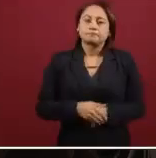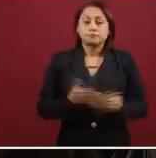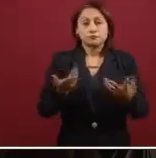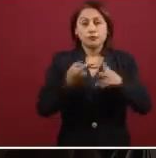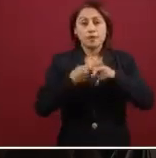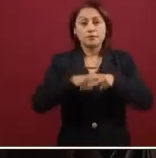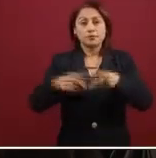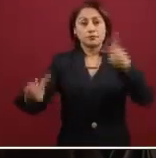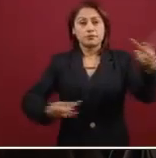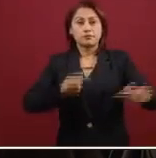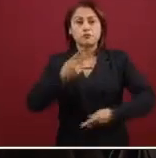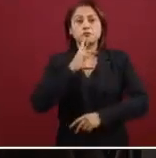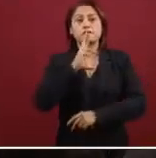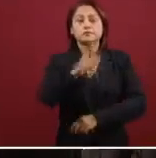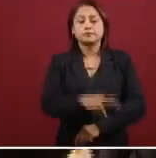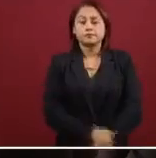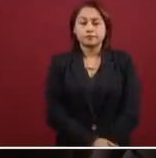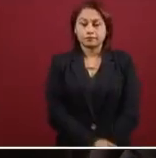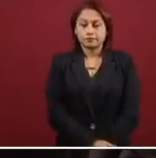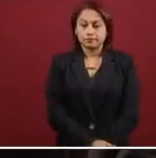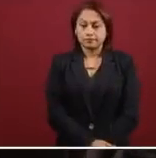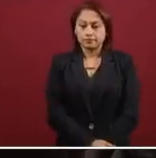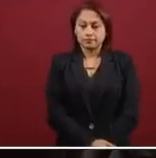y respuestas.